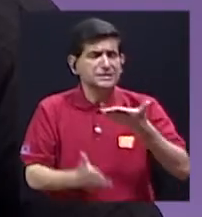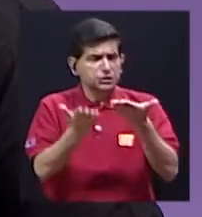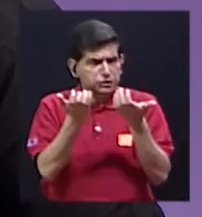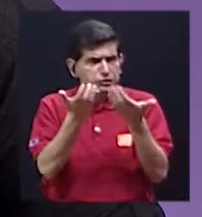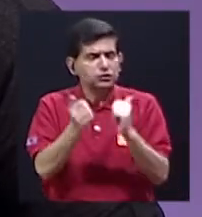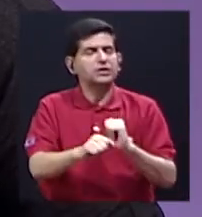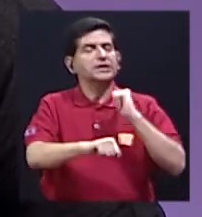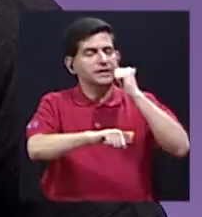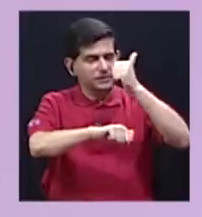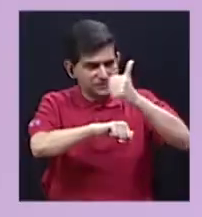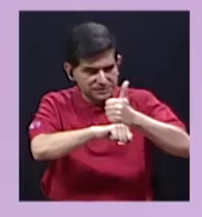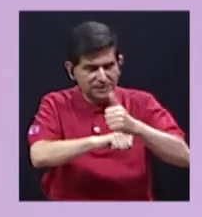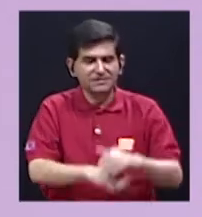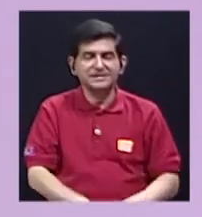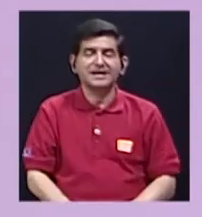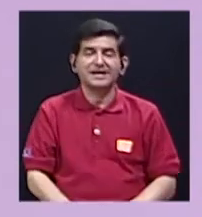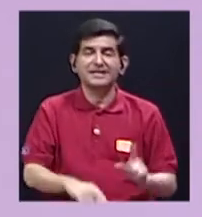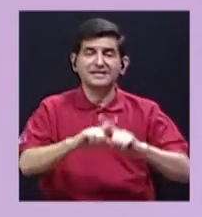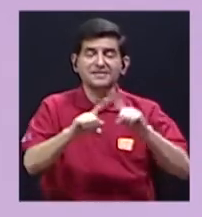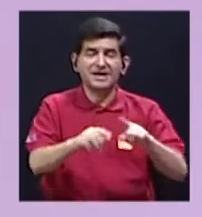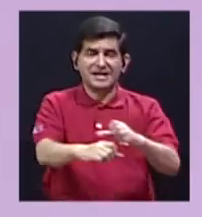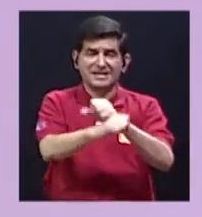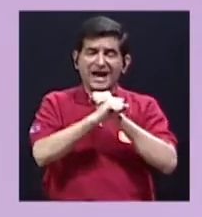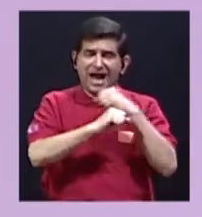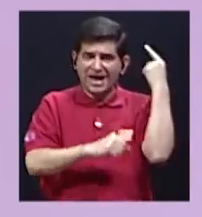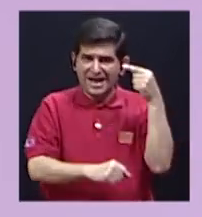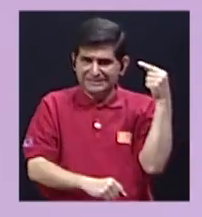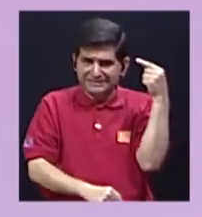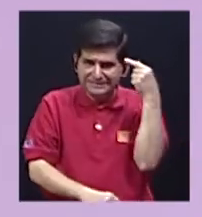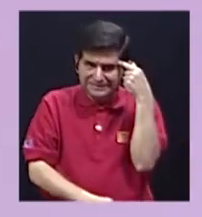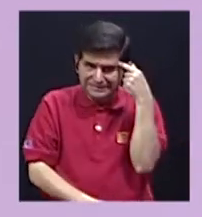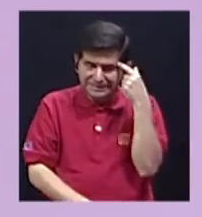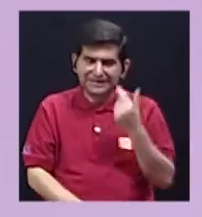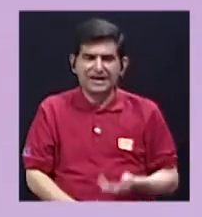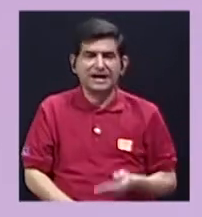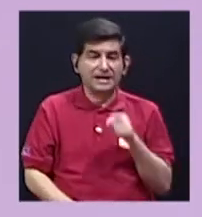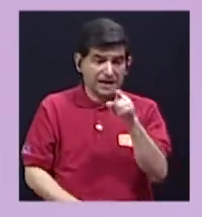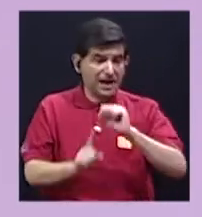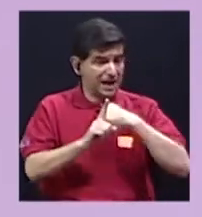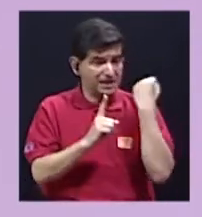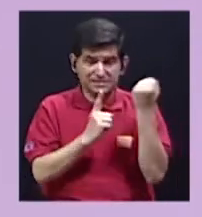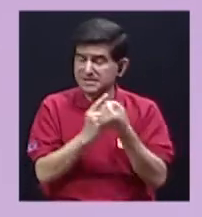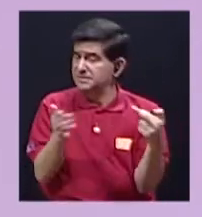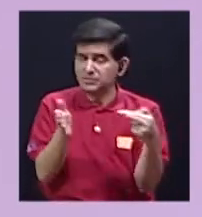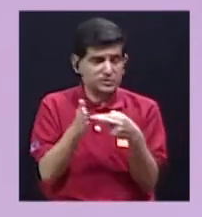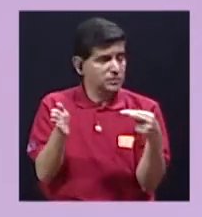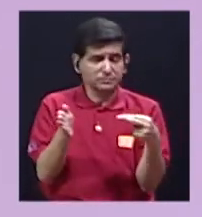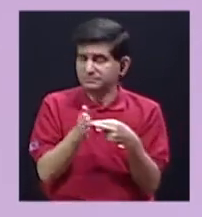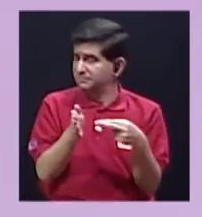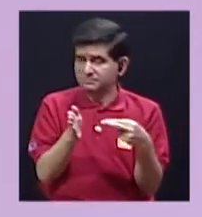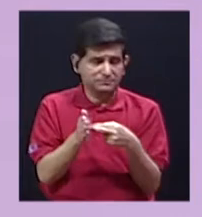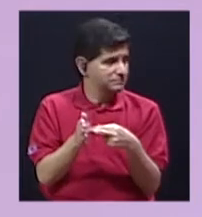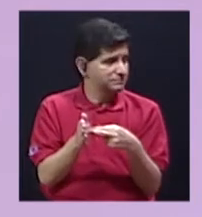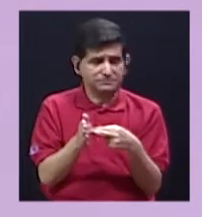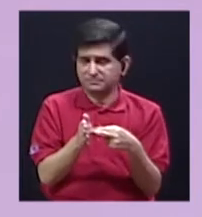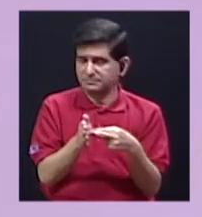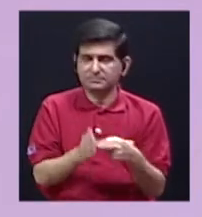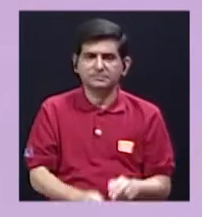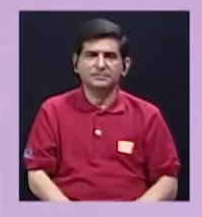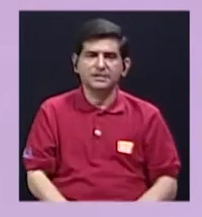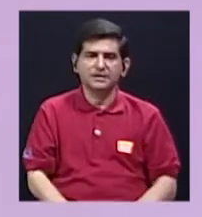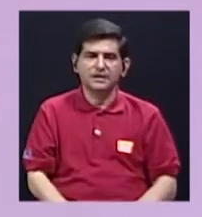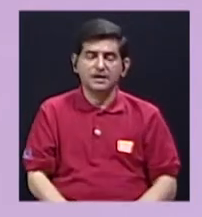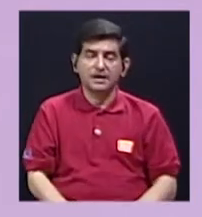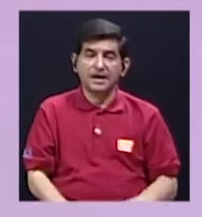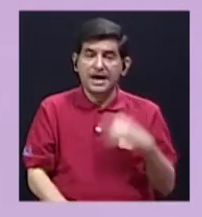implementar garantías al estado de que estos hechos no se van a repetir esto es algo